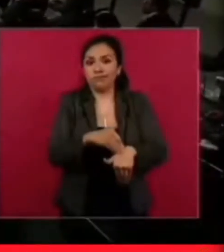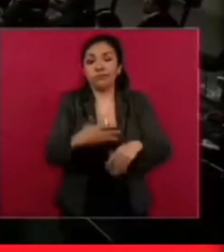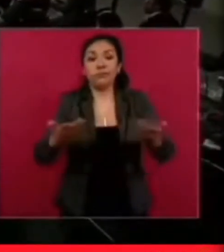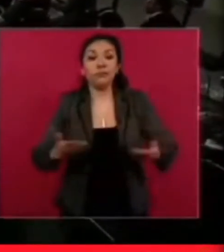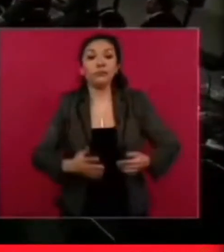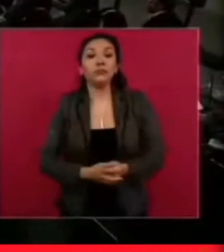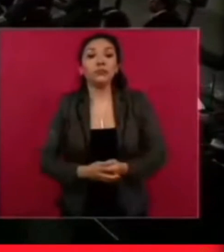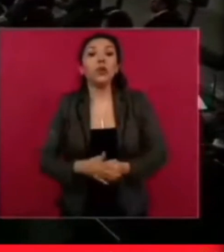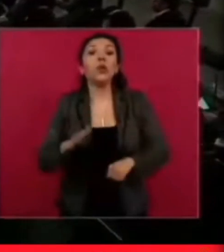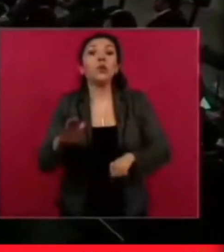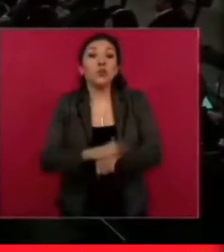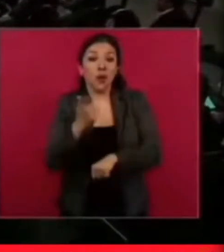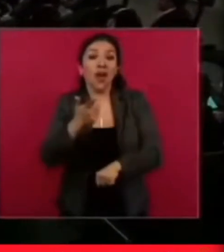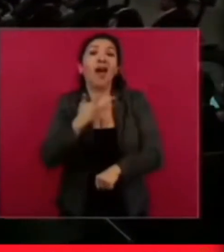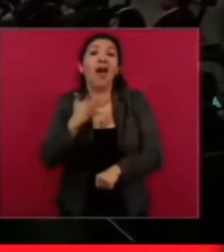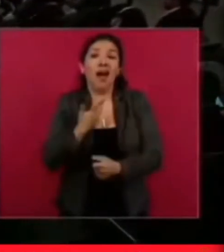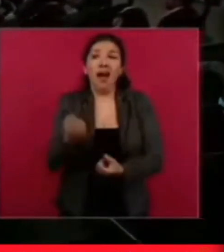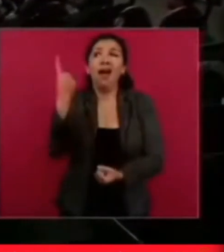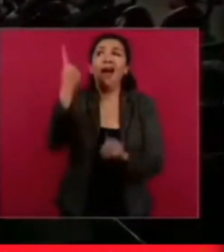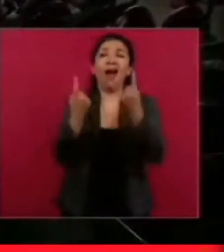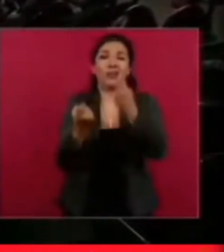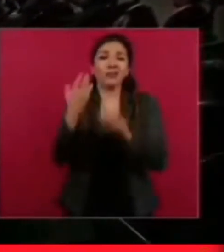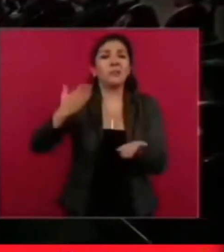legislativo, porque hay injerencia